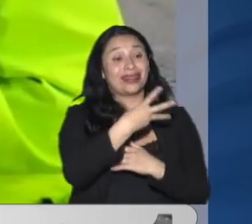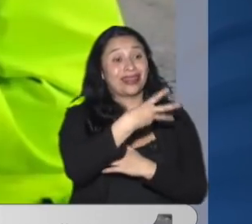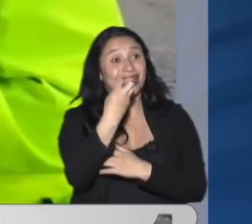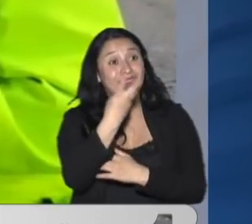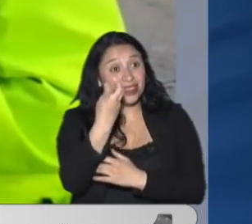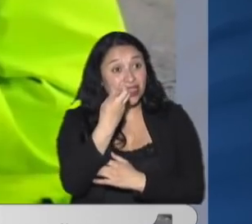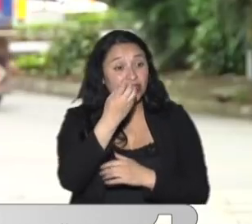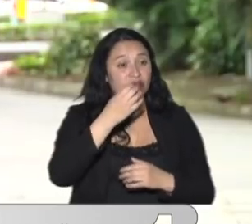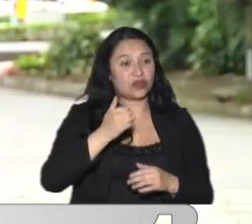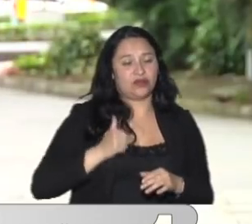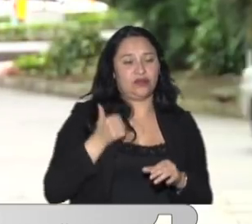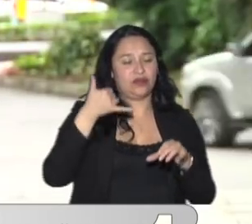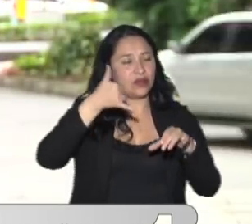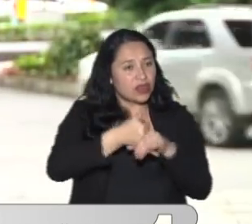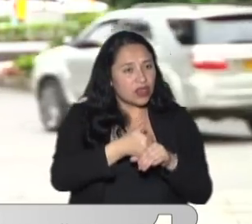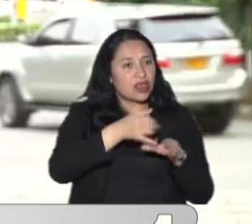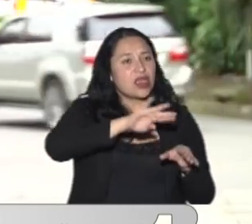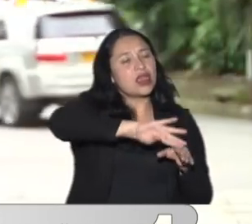en Antioquia.